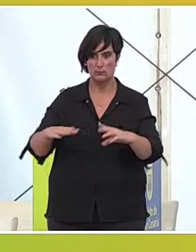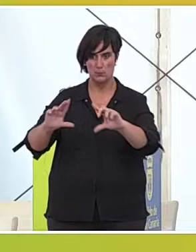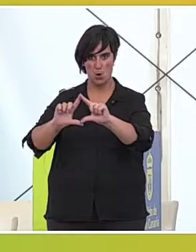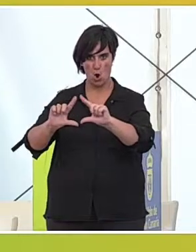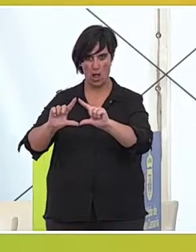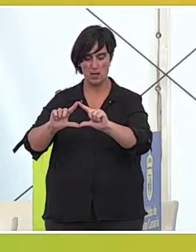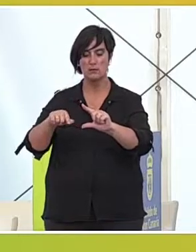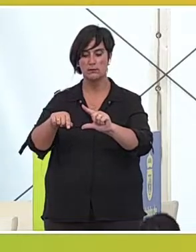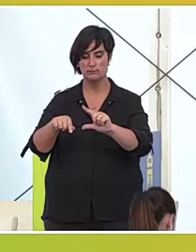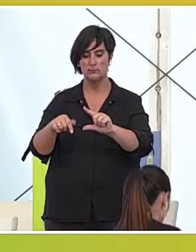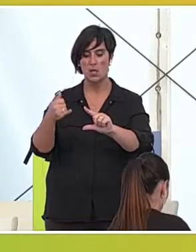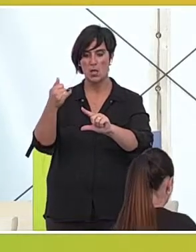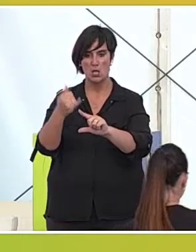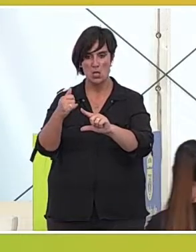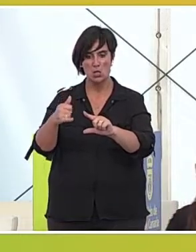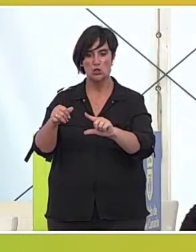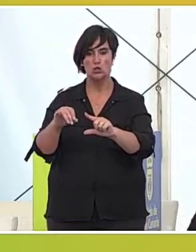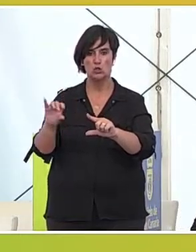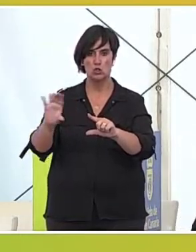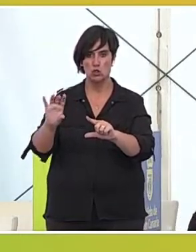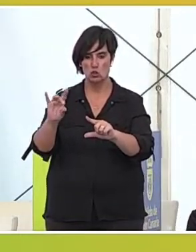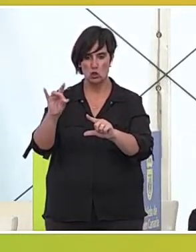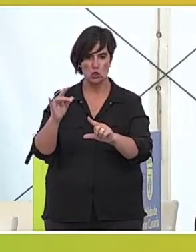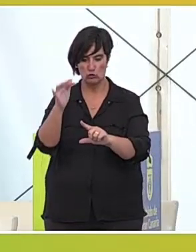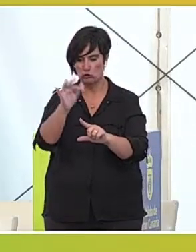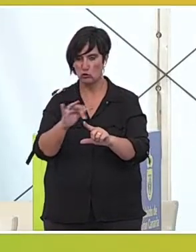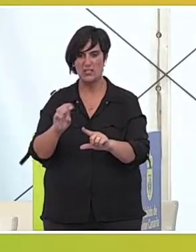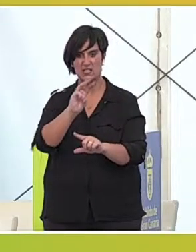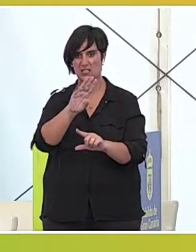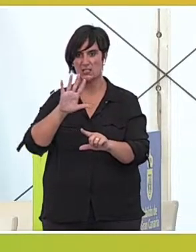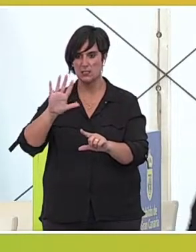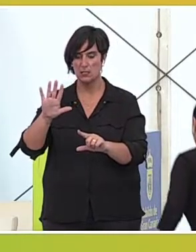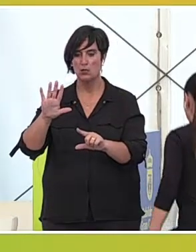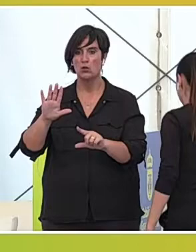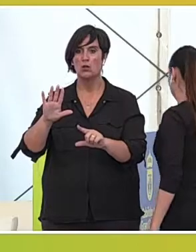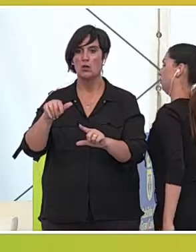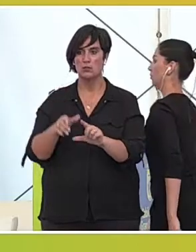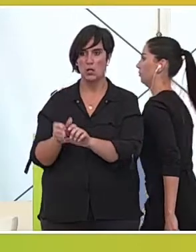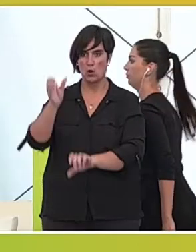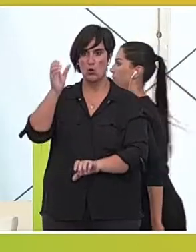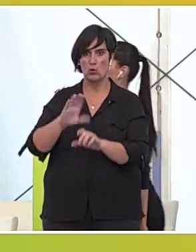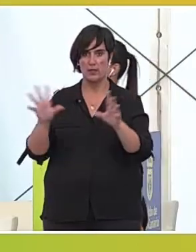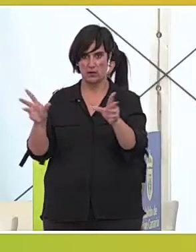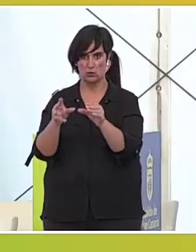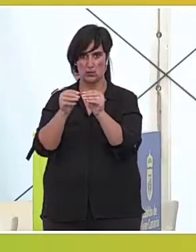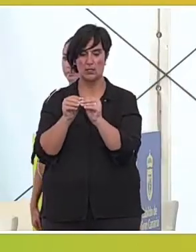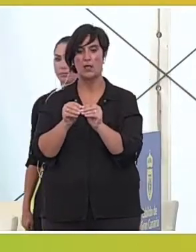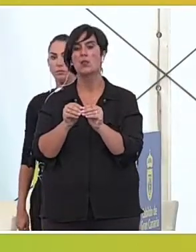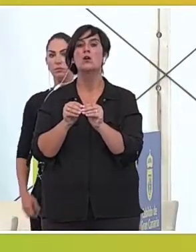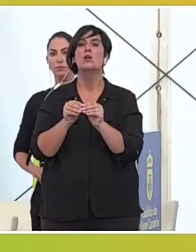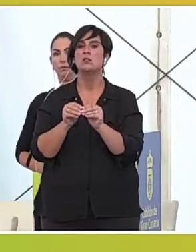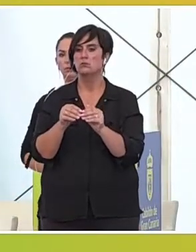pues sólidos totales pues de 35, esto sería la columna del concentrado, llegaría pues,